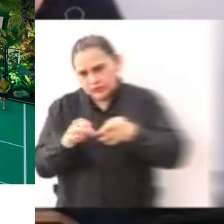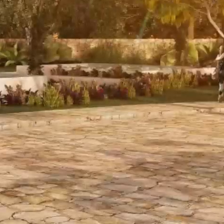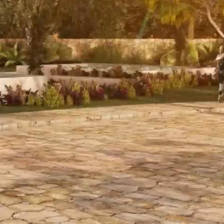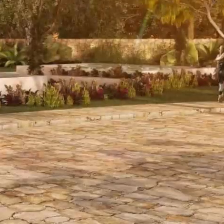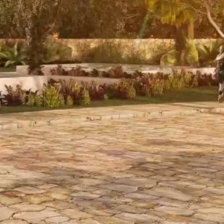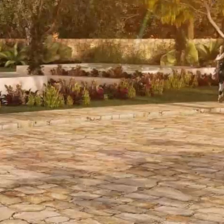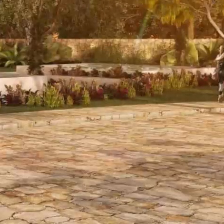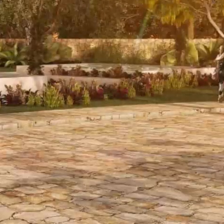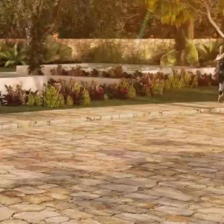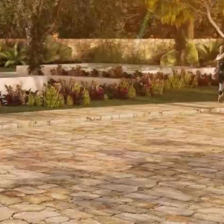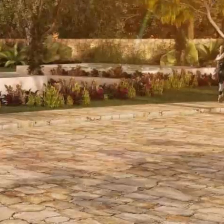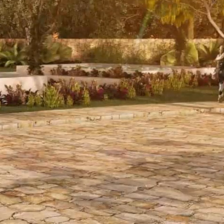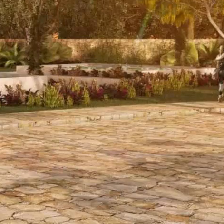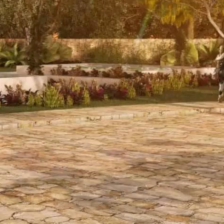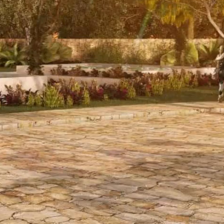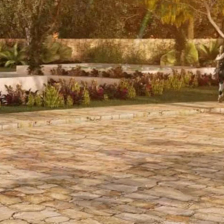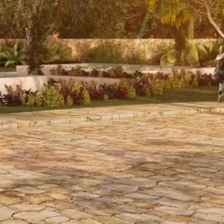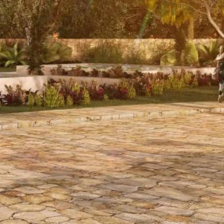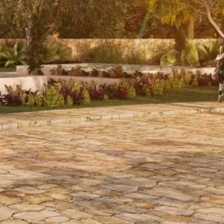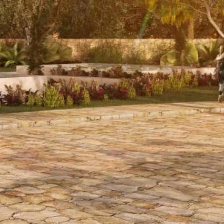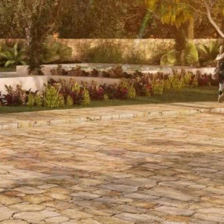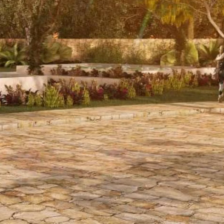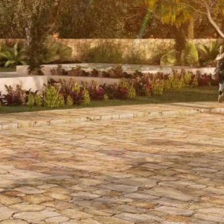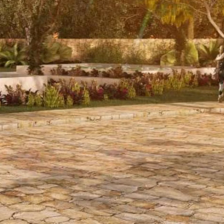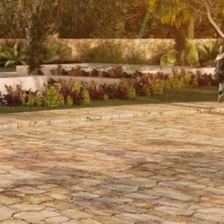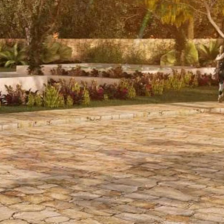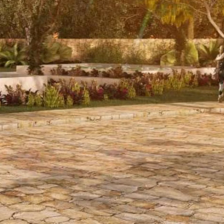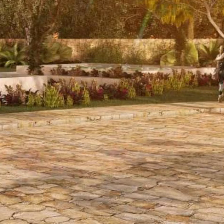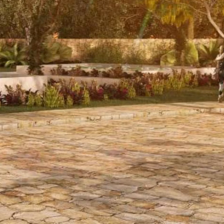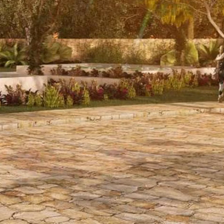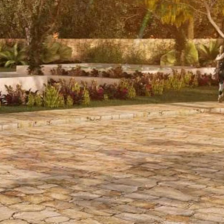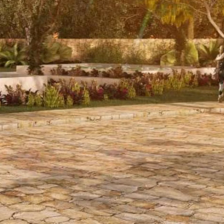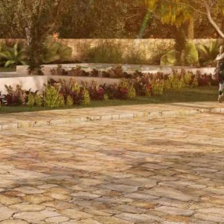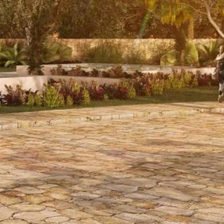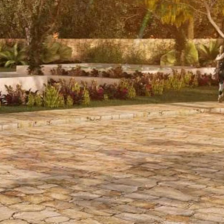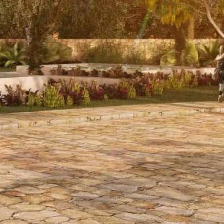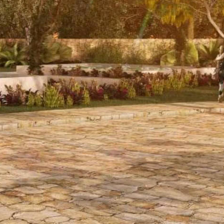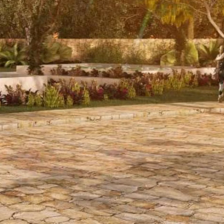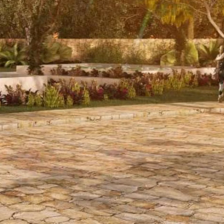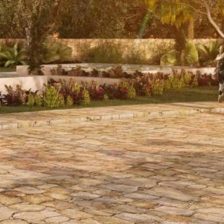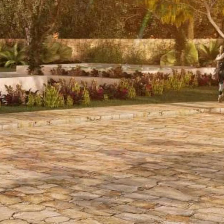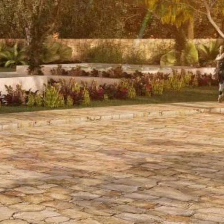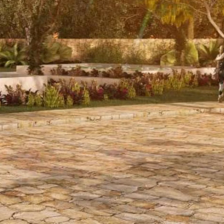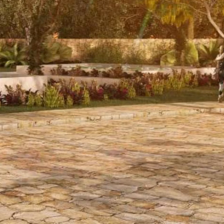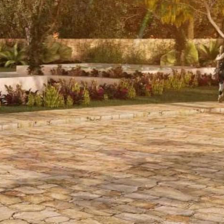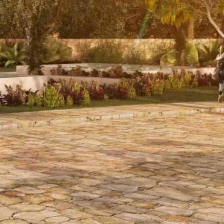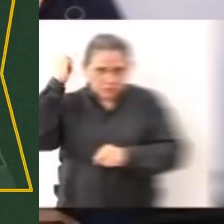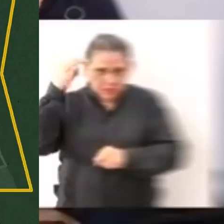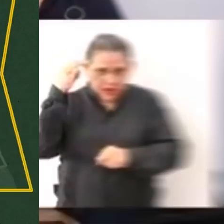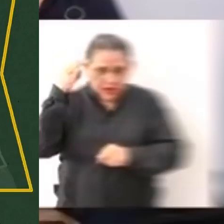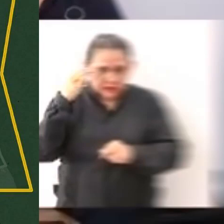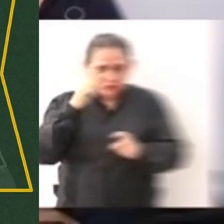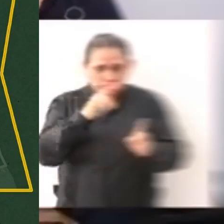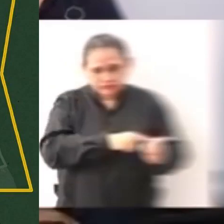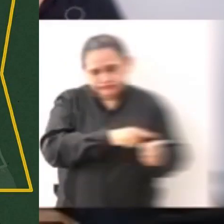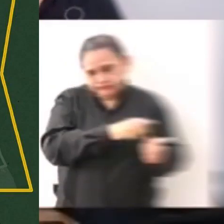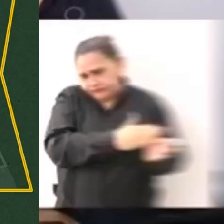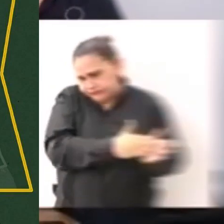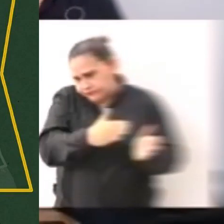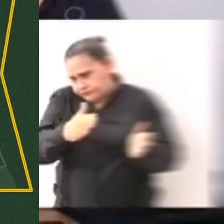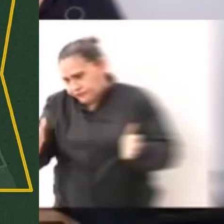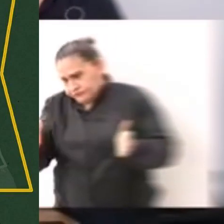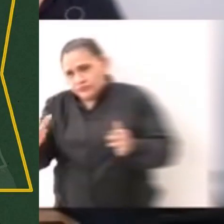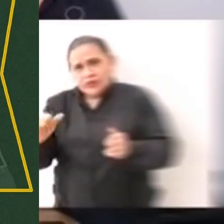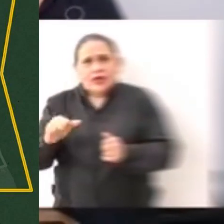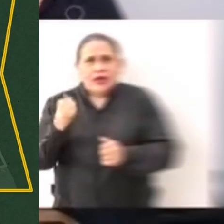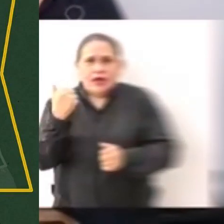cocina y área para niños climatizada, parque de mascotas, parque central con área de juegos y áreas verdes. Se crearán